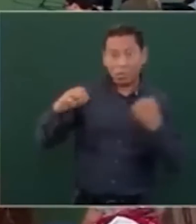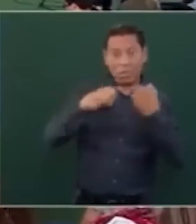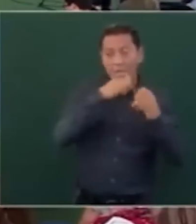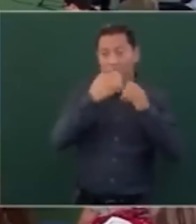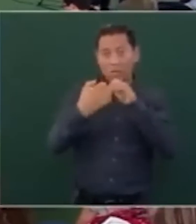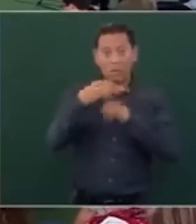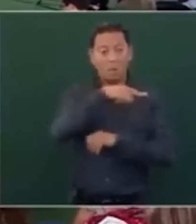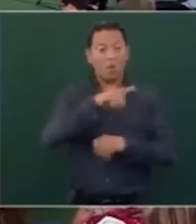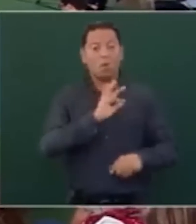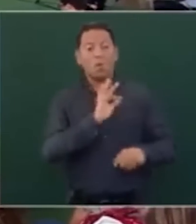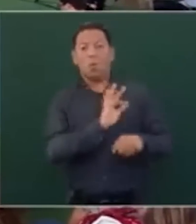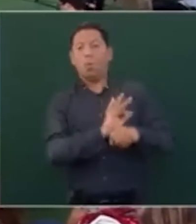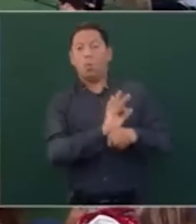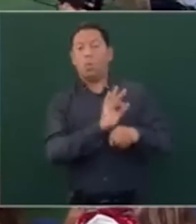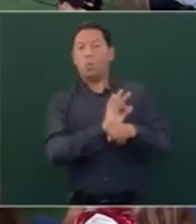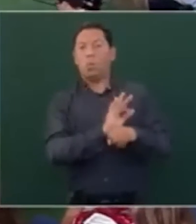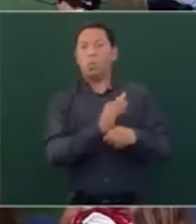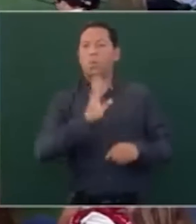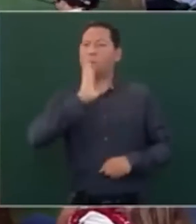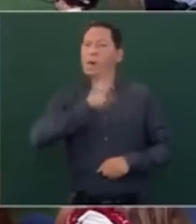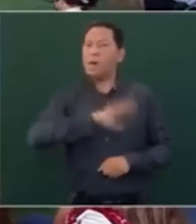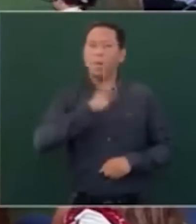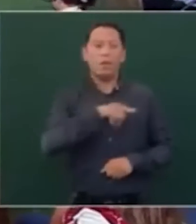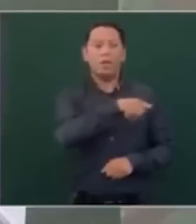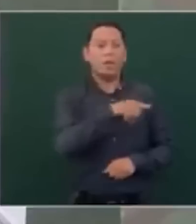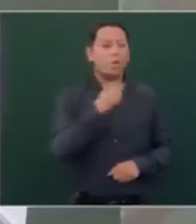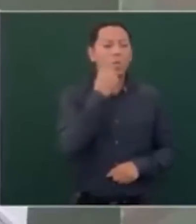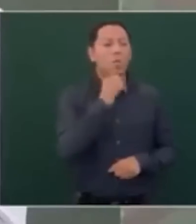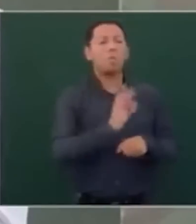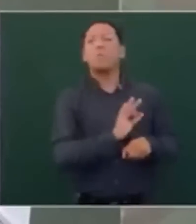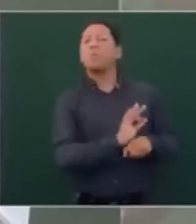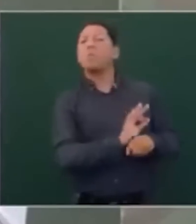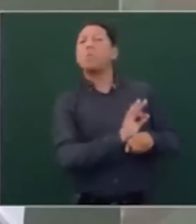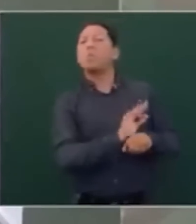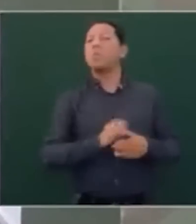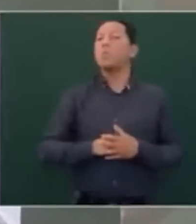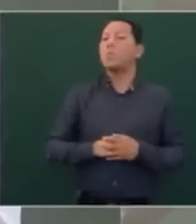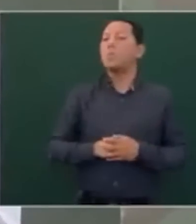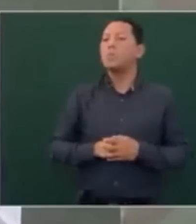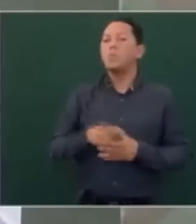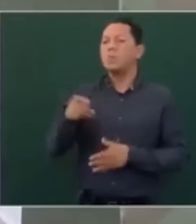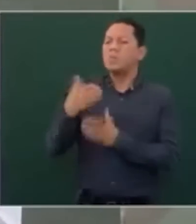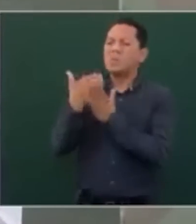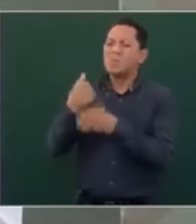defensores de corruptos, de las minorías,